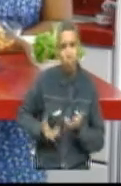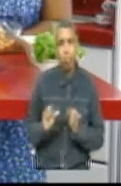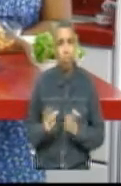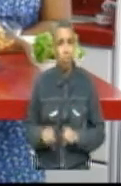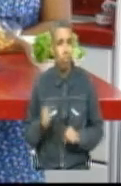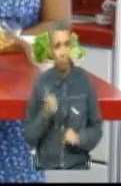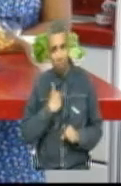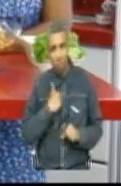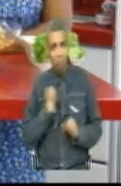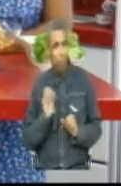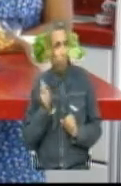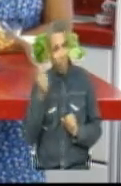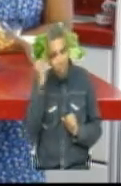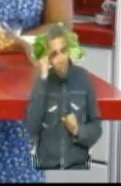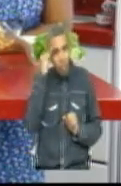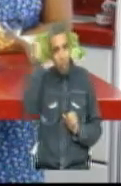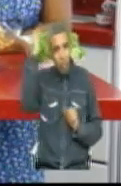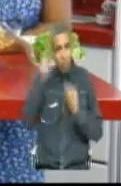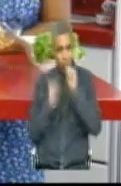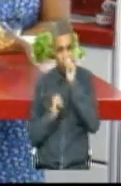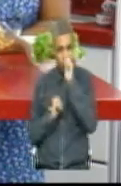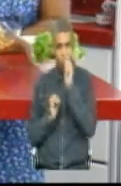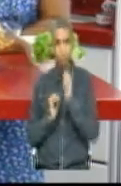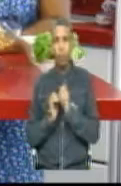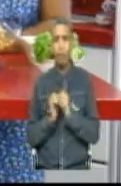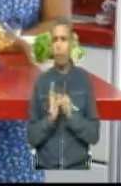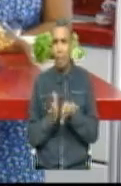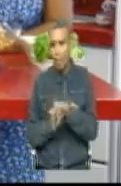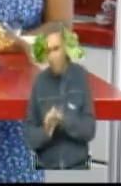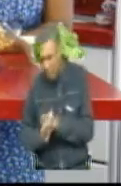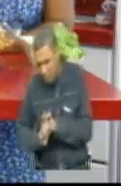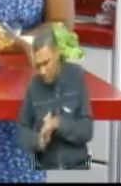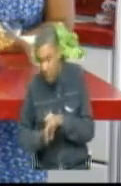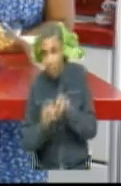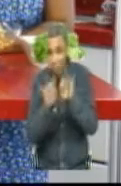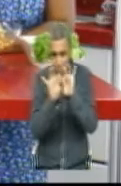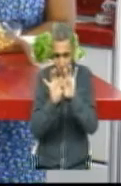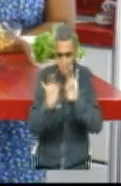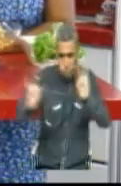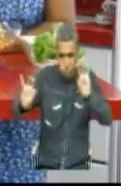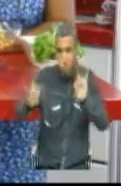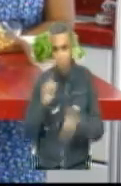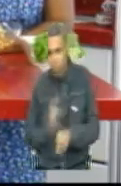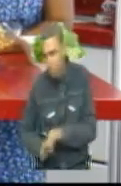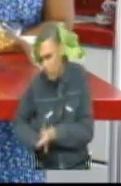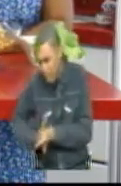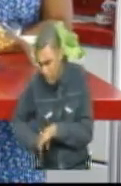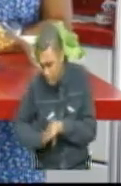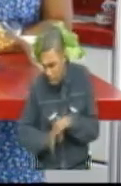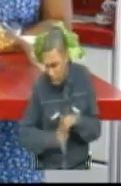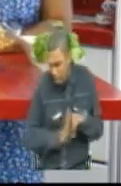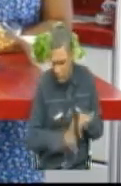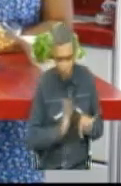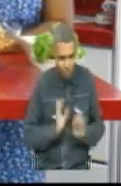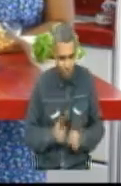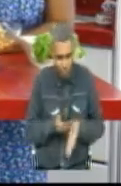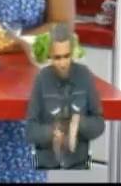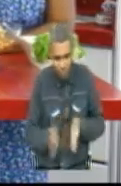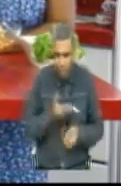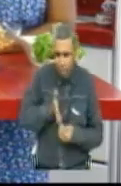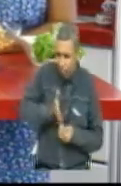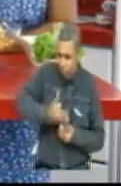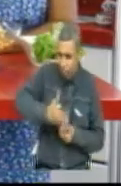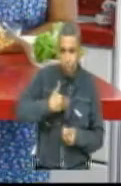el compañero de su hija vio salchicha vio papá y dijo no me van a preparar unas papas cebolla de una sanchis